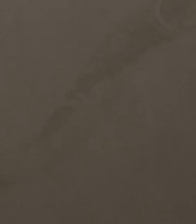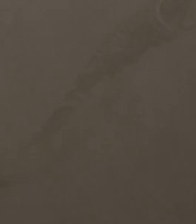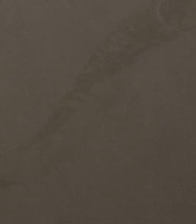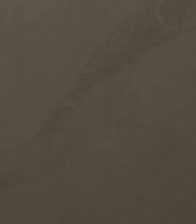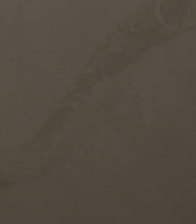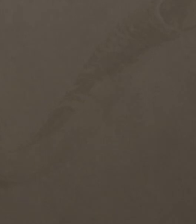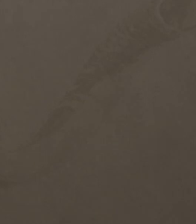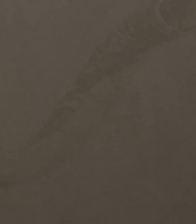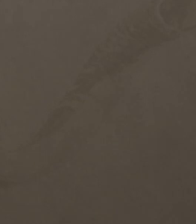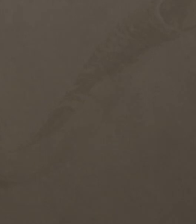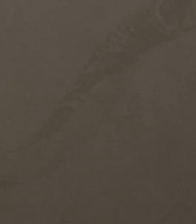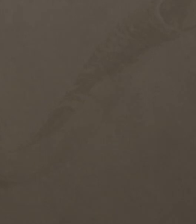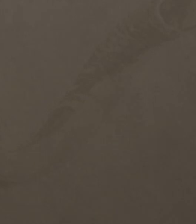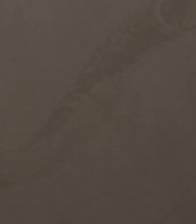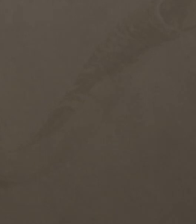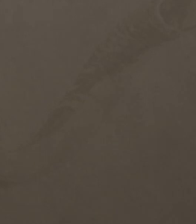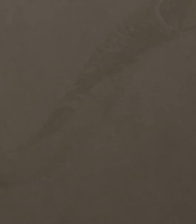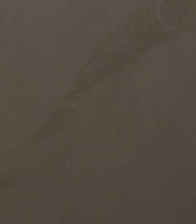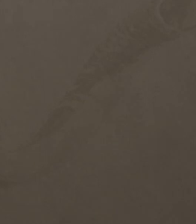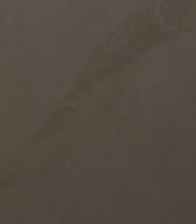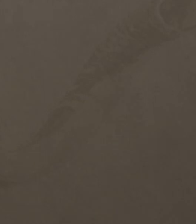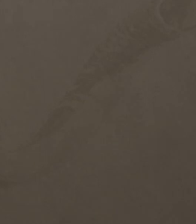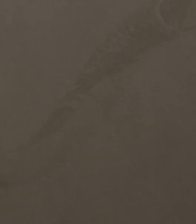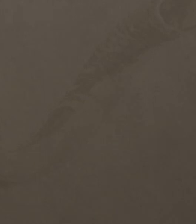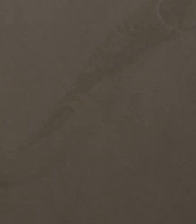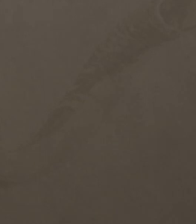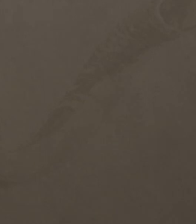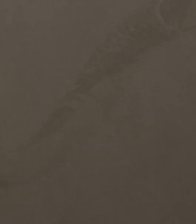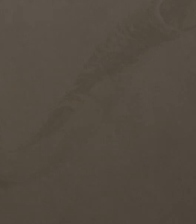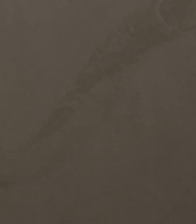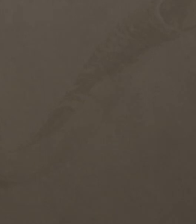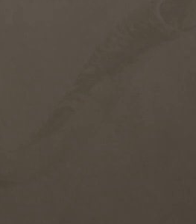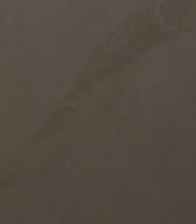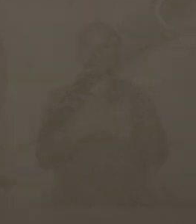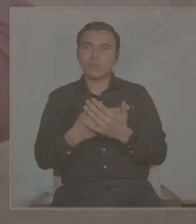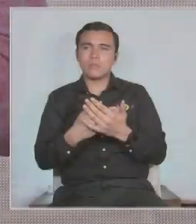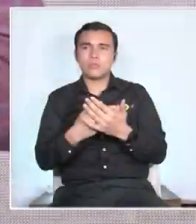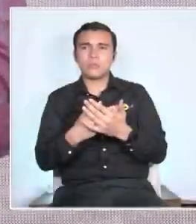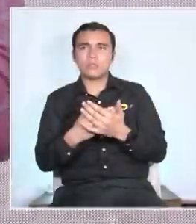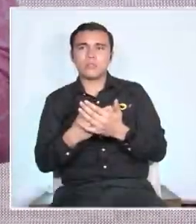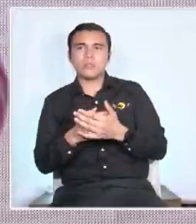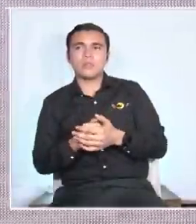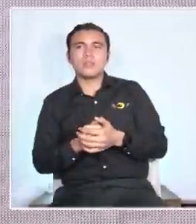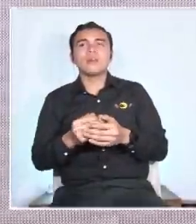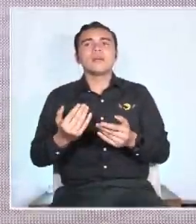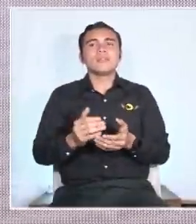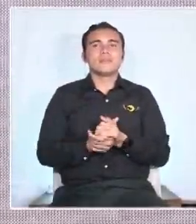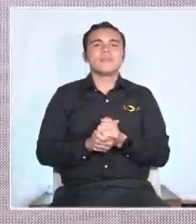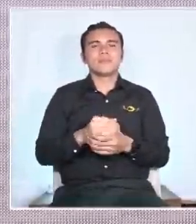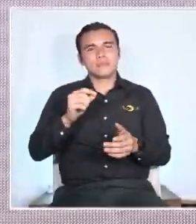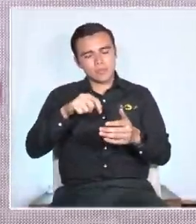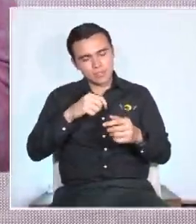porque lo que le voy a predicar no se le va a retener, no lo va a retener todo, pero cuando usted toma notas, usted las puede